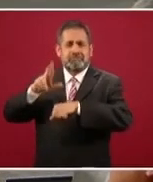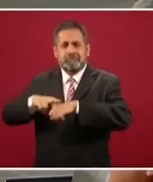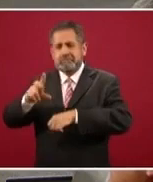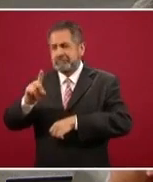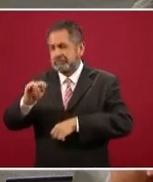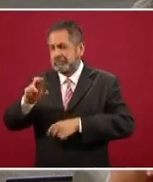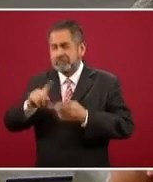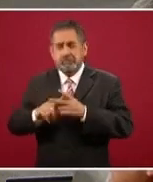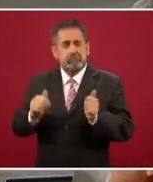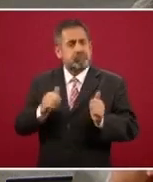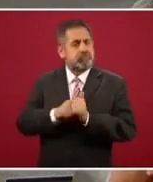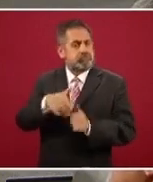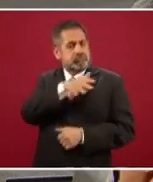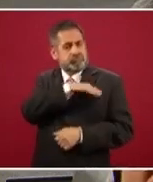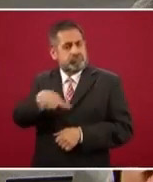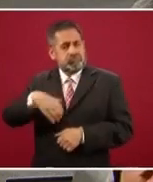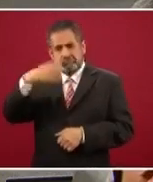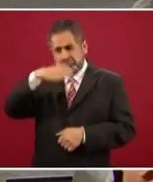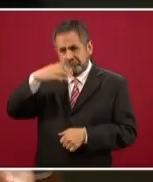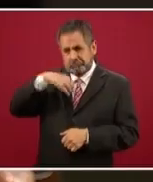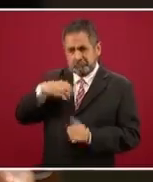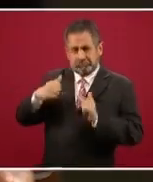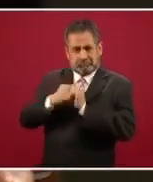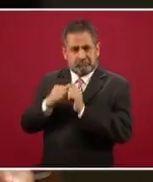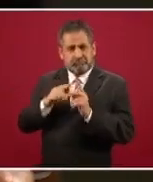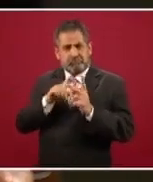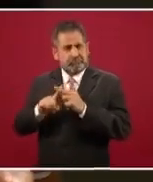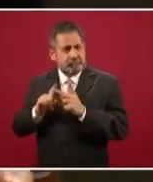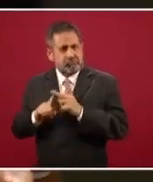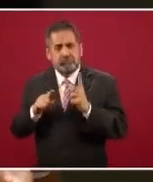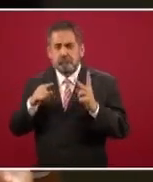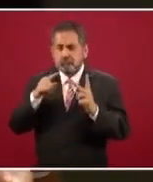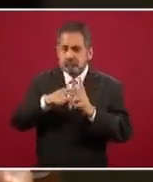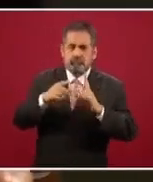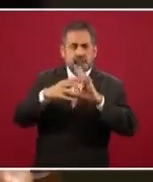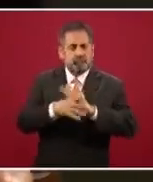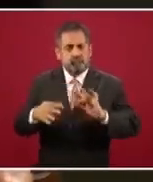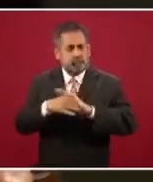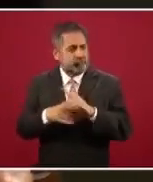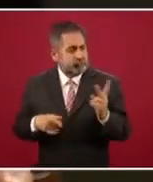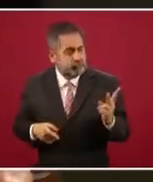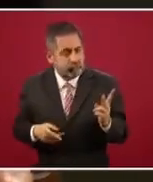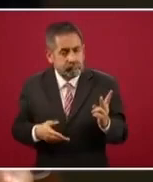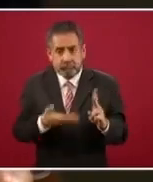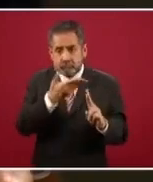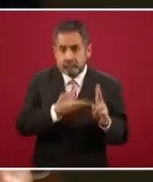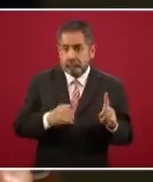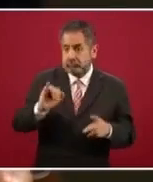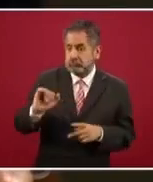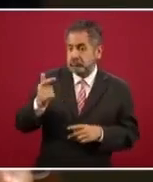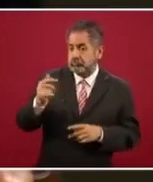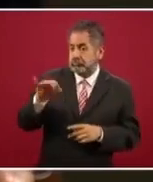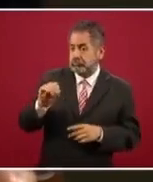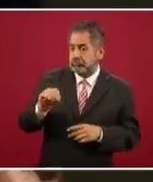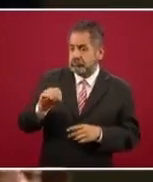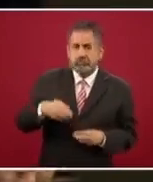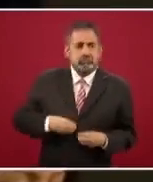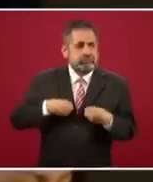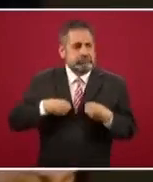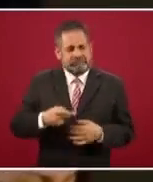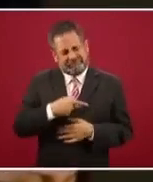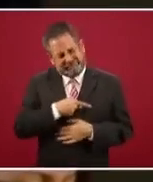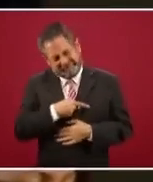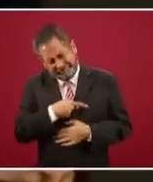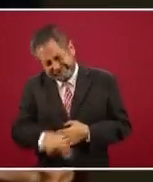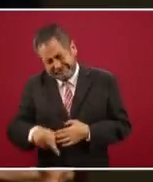general Cárdenas, nada menos que por mucha su oración fúnebre cuando muere el general. En fin, Ignacio García Téllez vivía en la miseria.